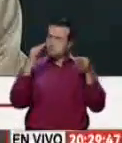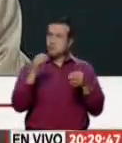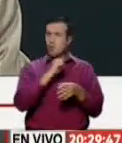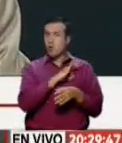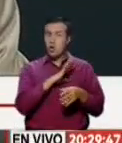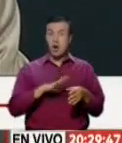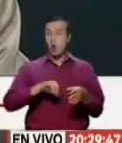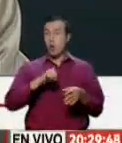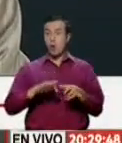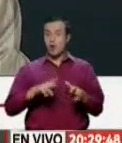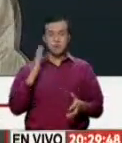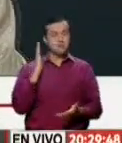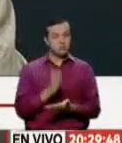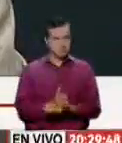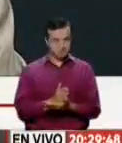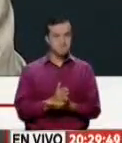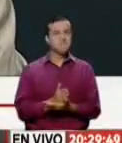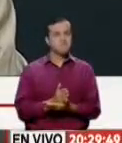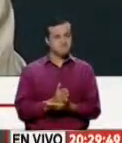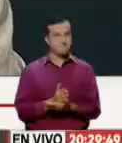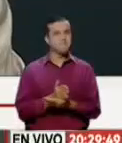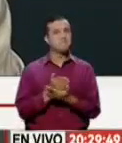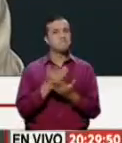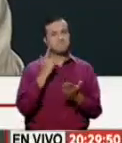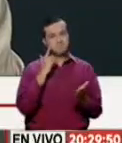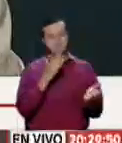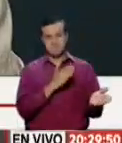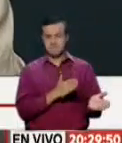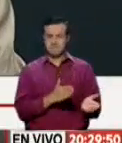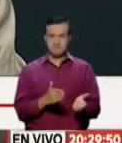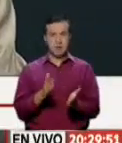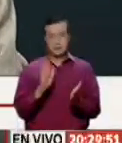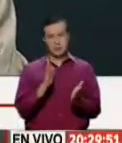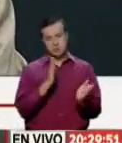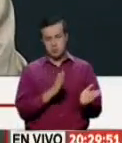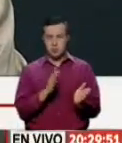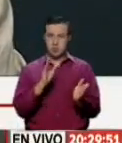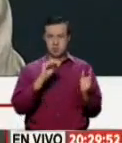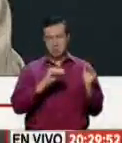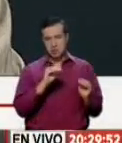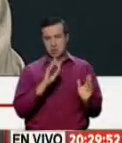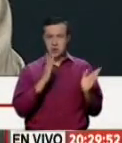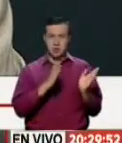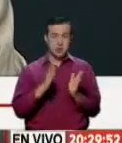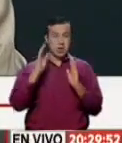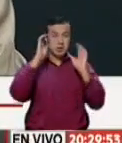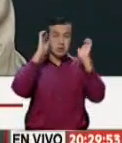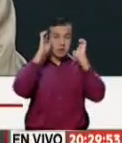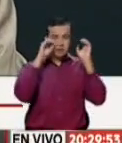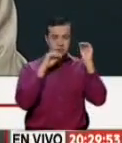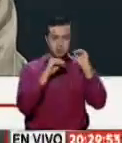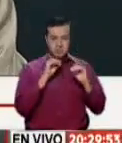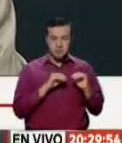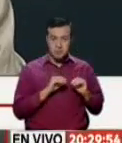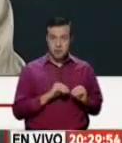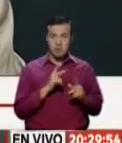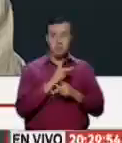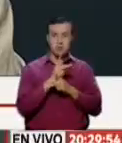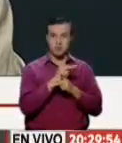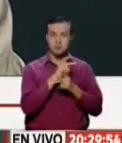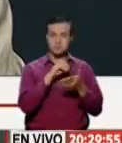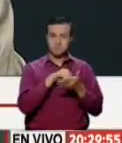prevenir la corrupción. Vamos a afinar unos pocos lineamientos, una política que este Consejo va a